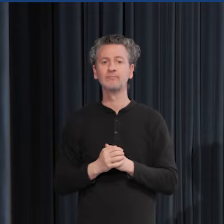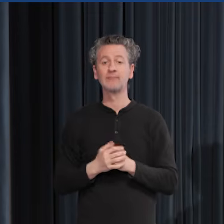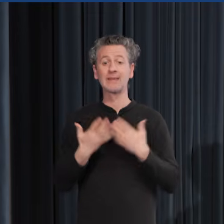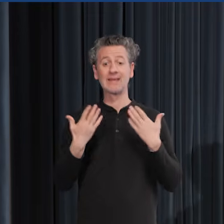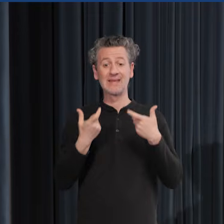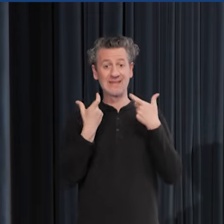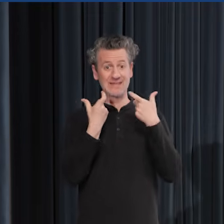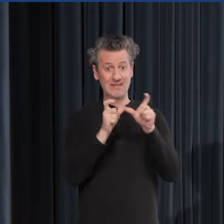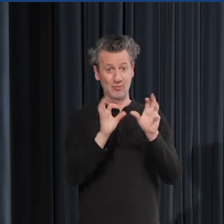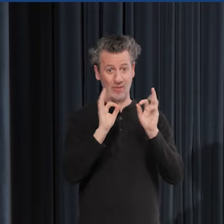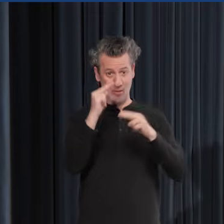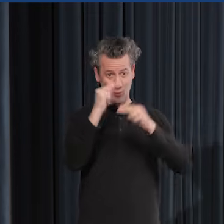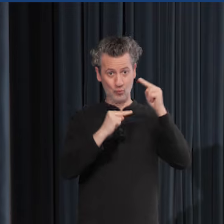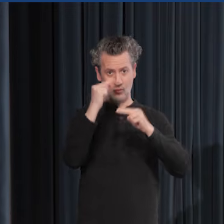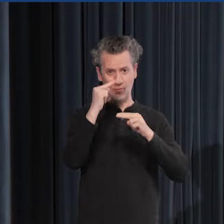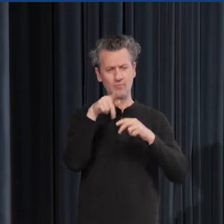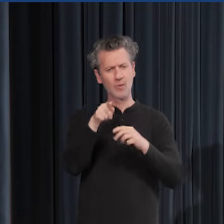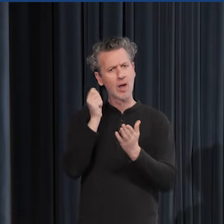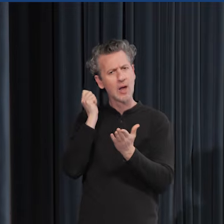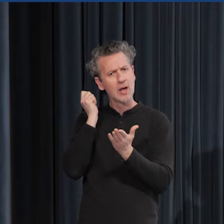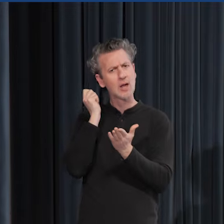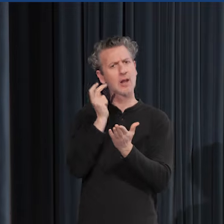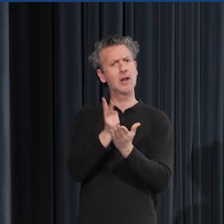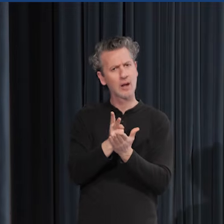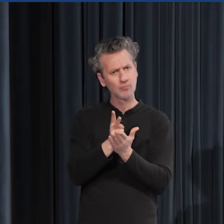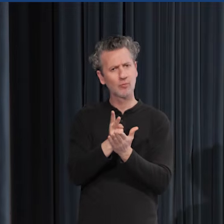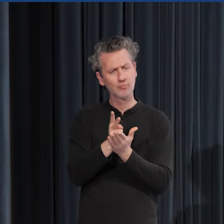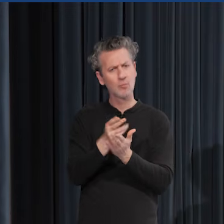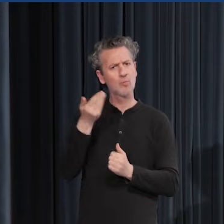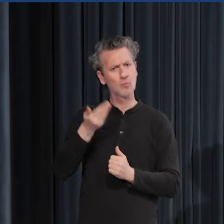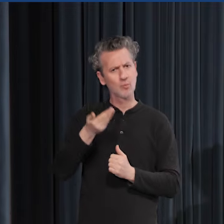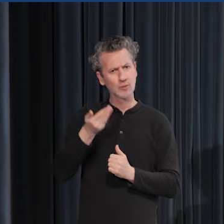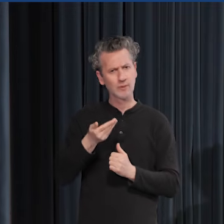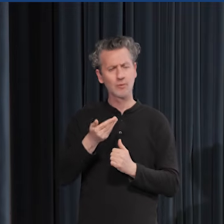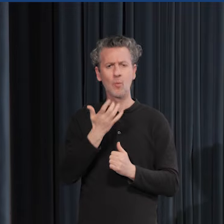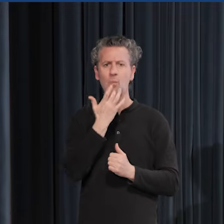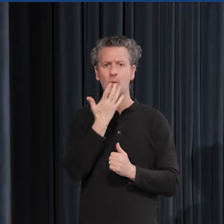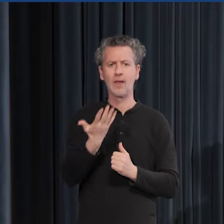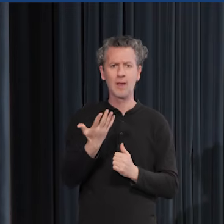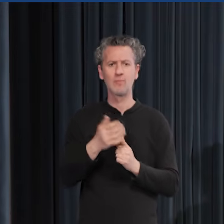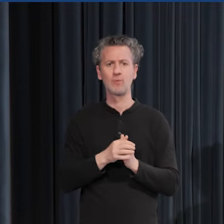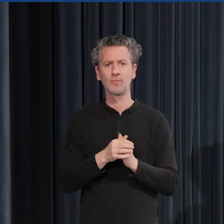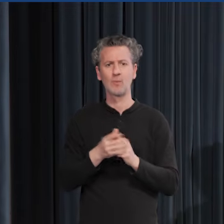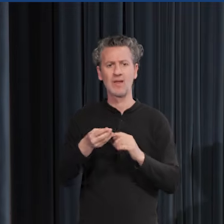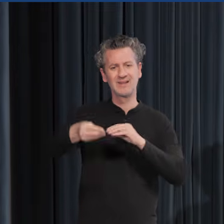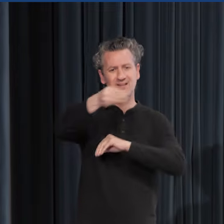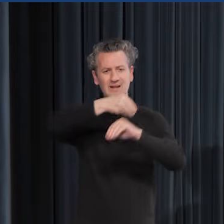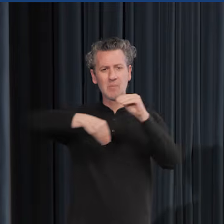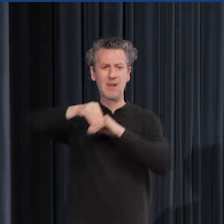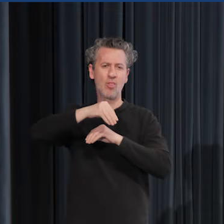Este sector tiene unos retos a los que se enfrenta, como es el reemplazo